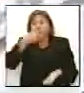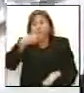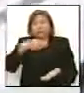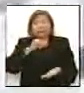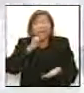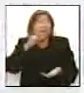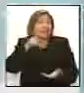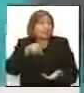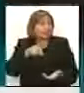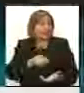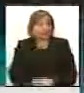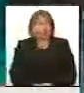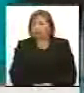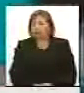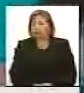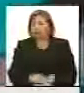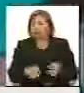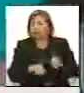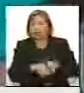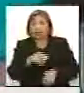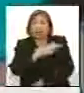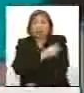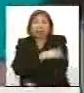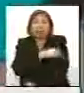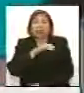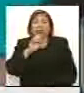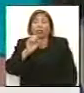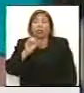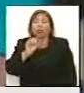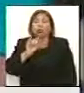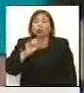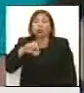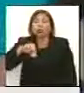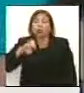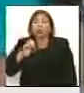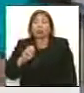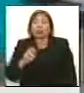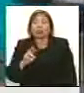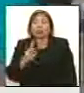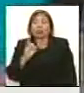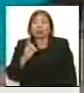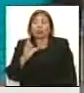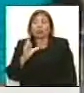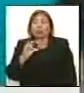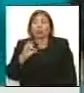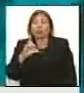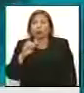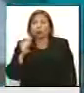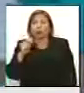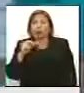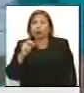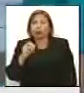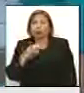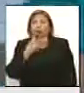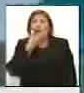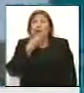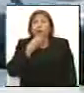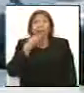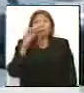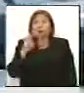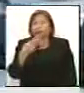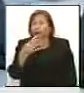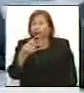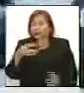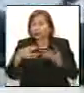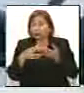de salud. Igualmente, en el hospital de Supe, Laura Esther Rodríguez Dulanto, inaugurado en diciembre del 2018,